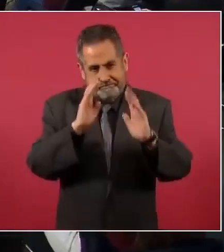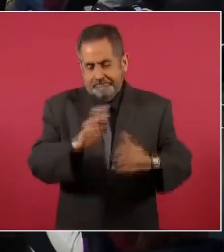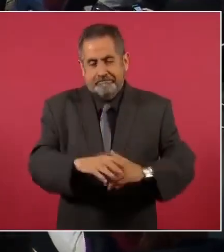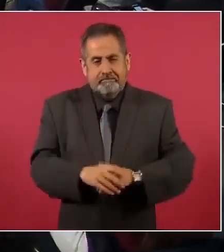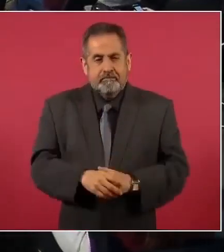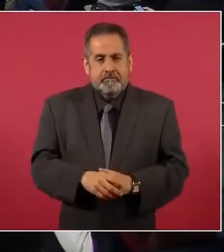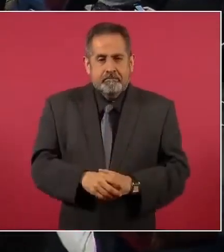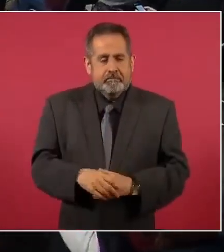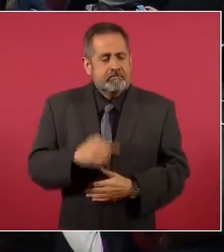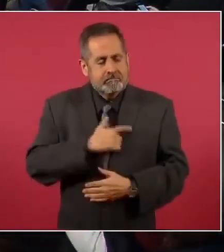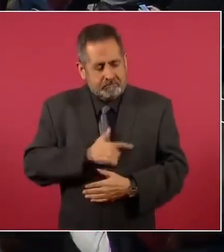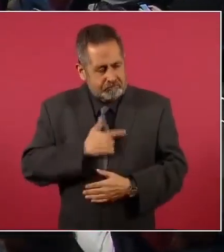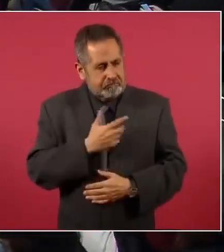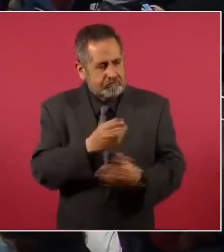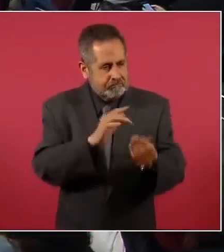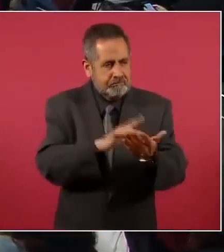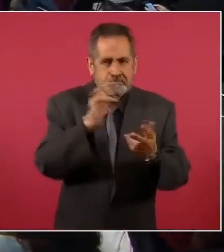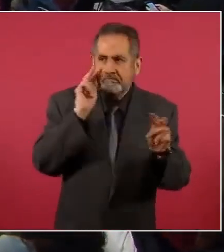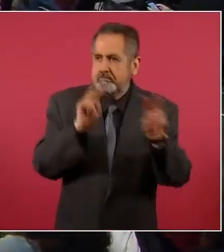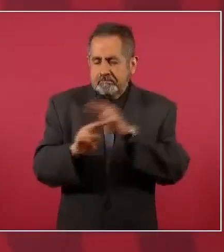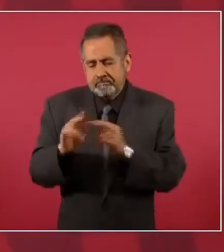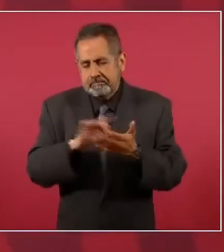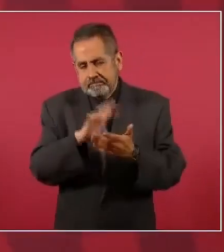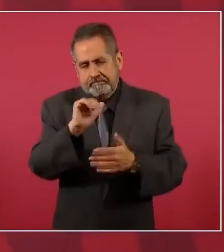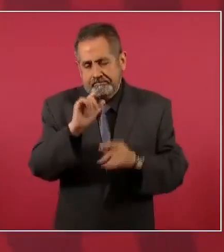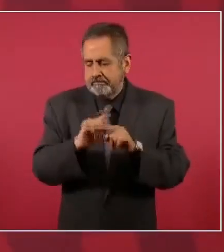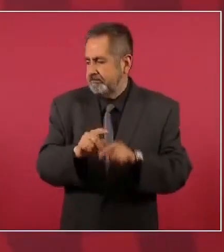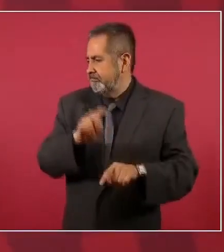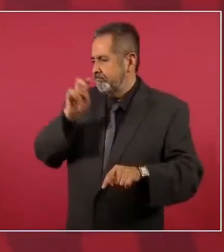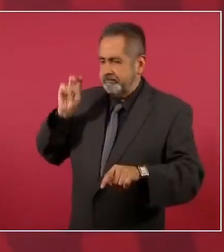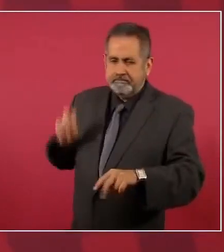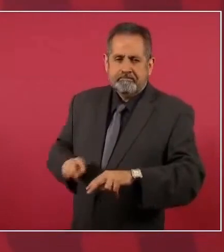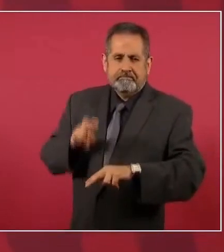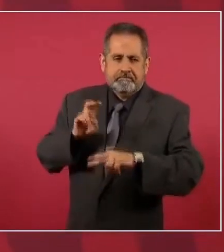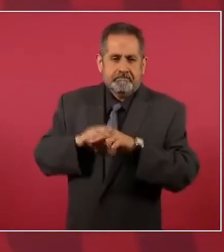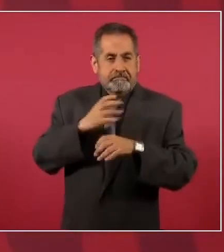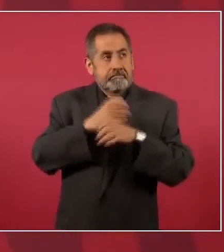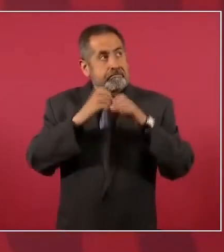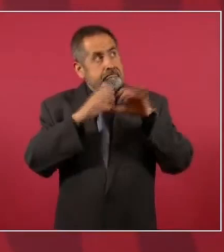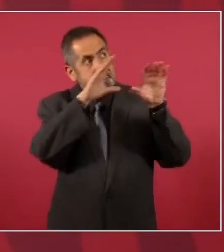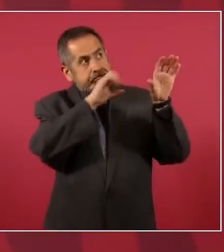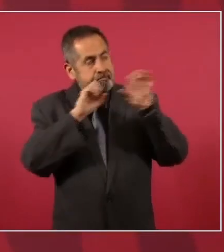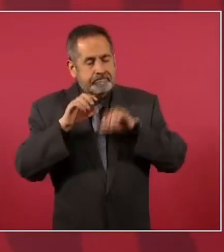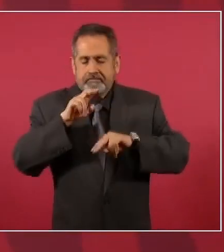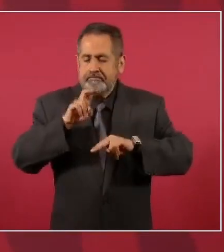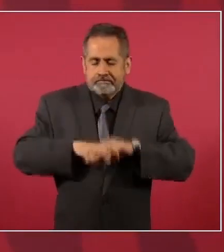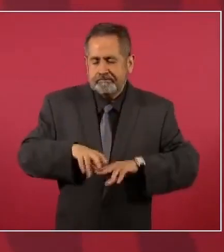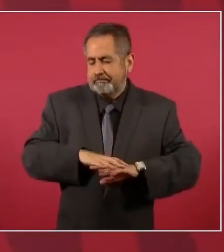Y me dio mucho gusto y muchas gracias. Y ya me voy para recoger mis cosas.